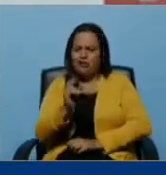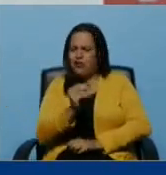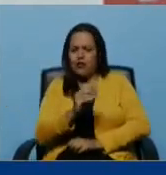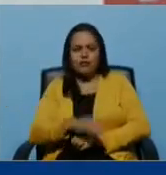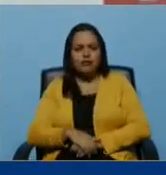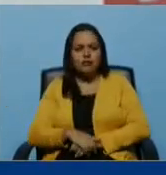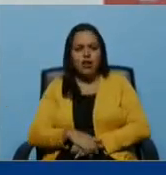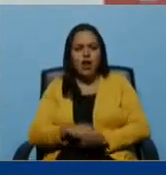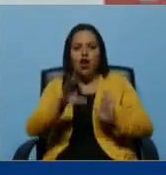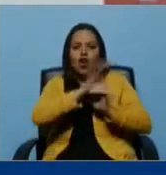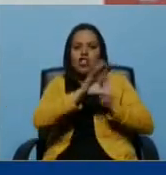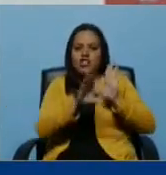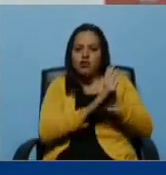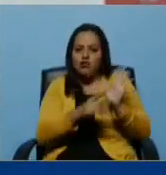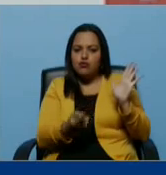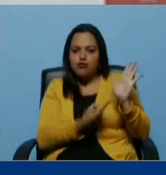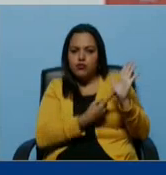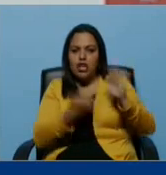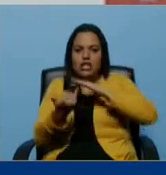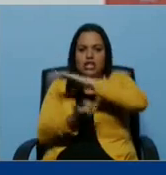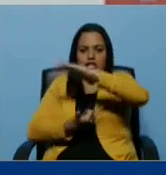Constitución, institucionalidad.